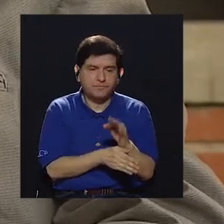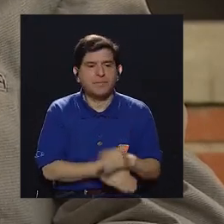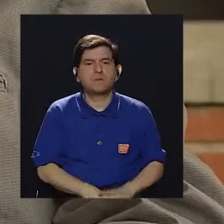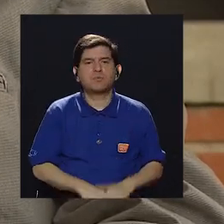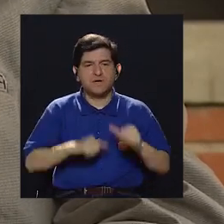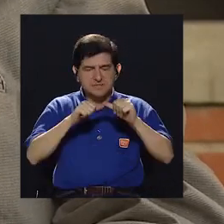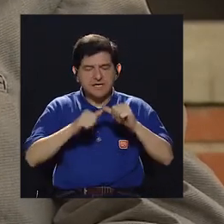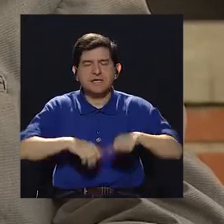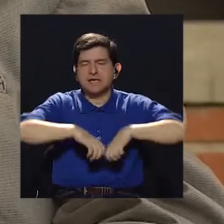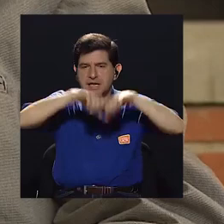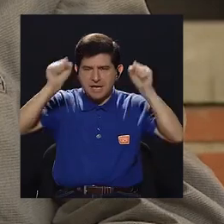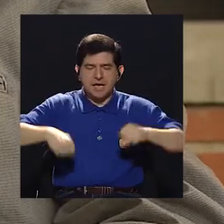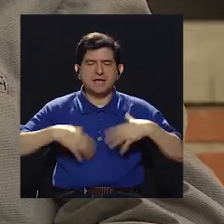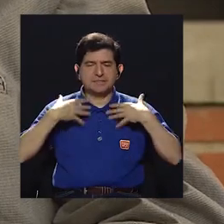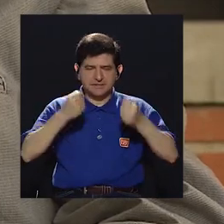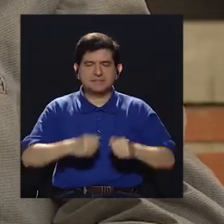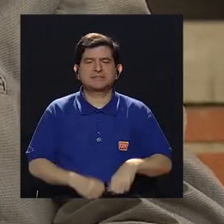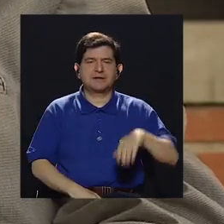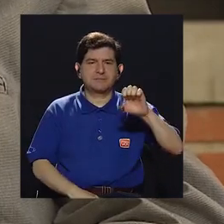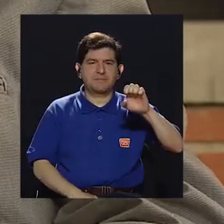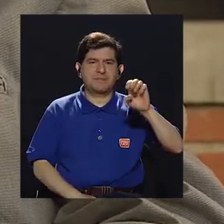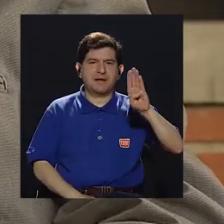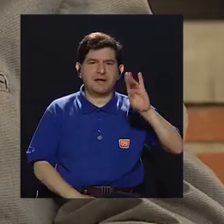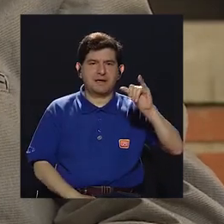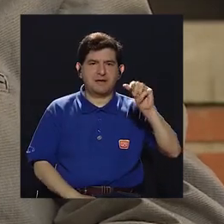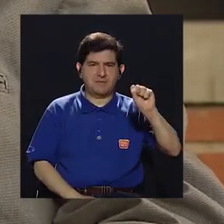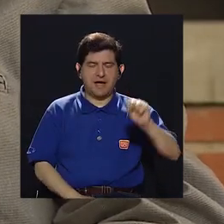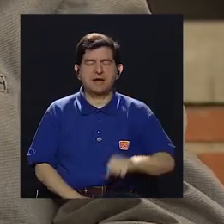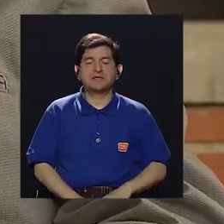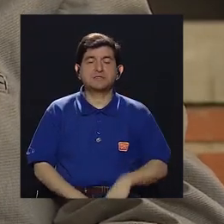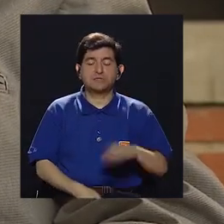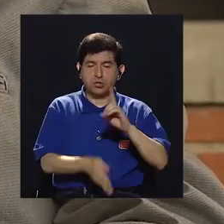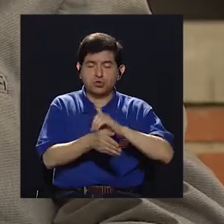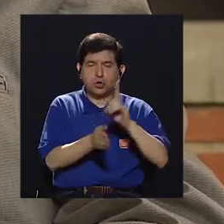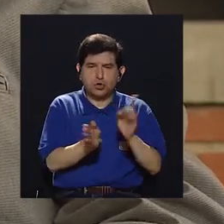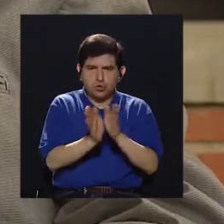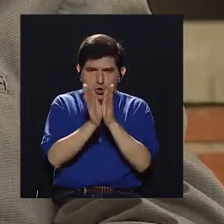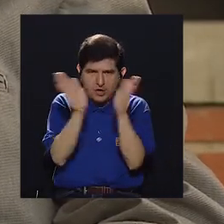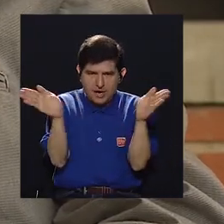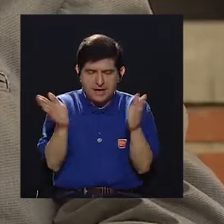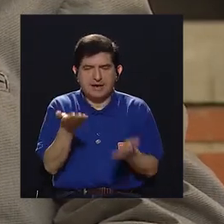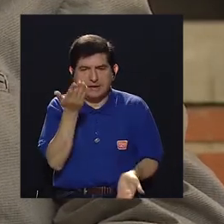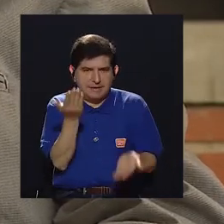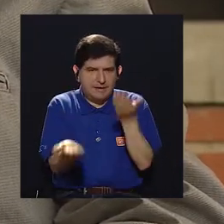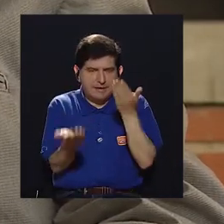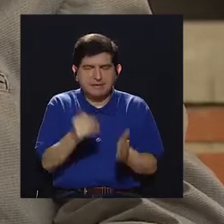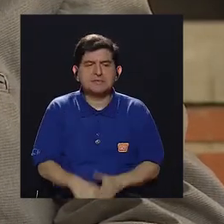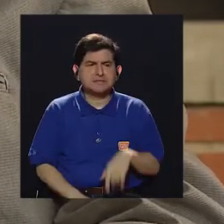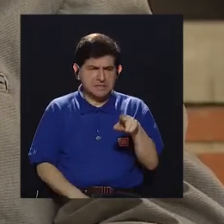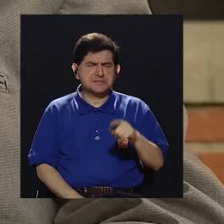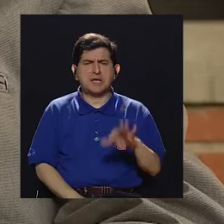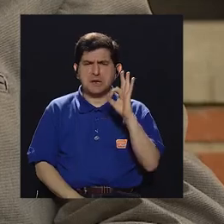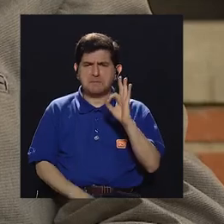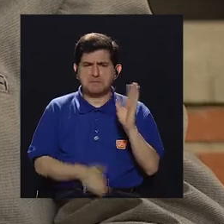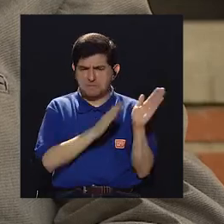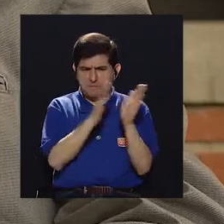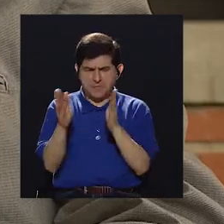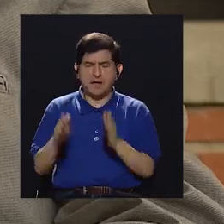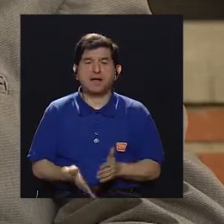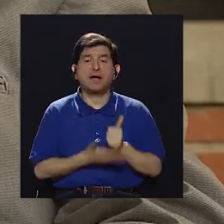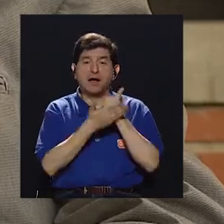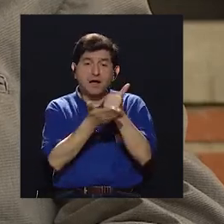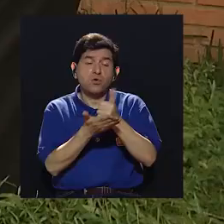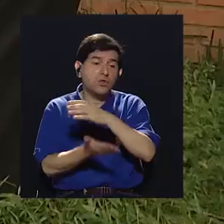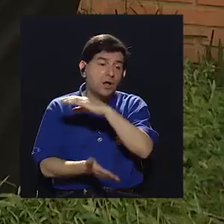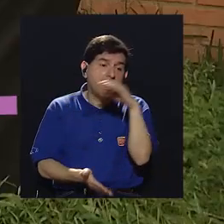ir pues agotando nuestro sistema de salud, hay que ir al EVAIS y tratar de que el médico en general, que digamos está bien preparado, pues nos pueda